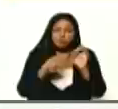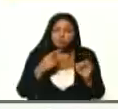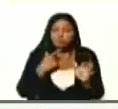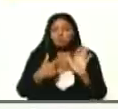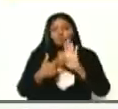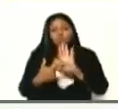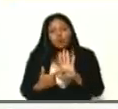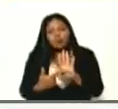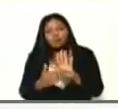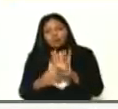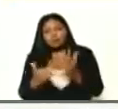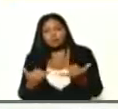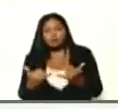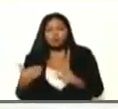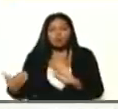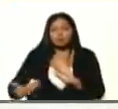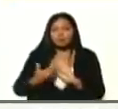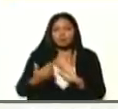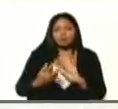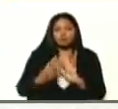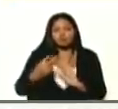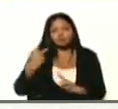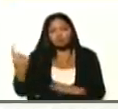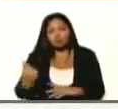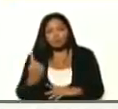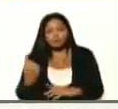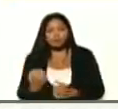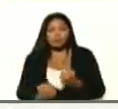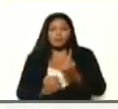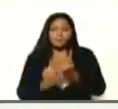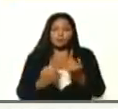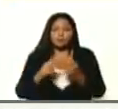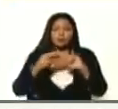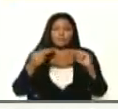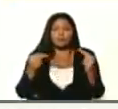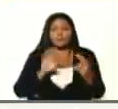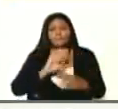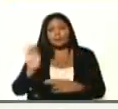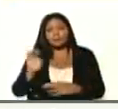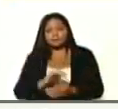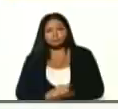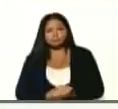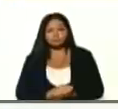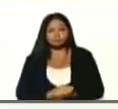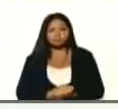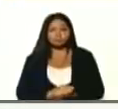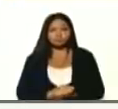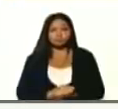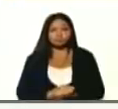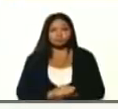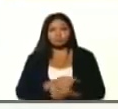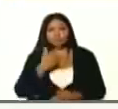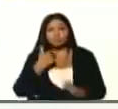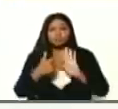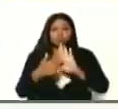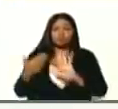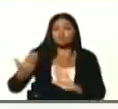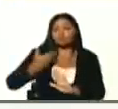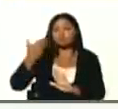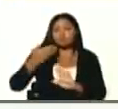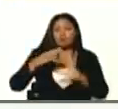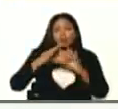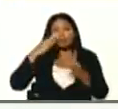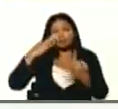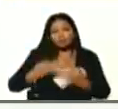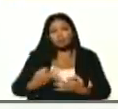representan un ataque no solo a la estabilidad y la paz del país, sino que además amenaza a la